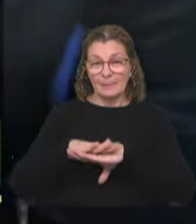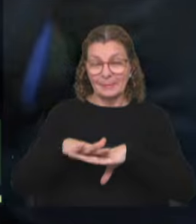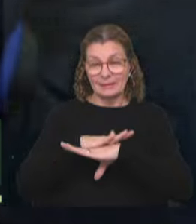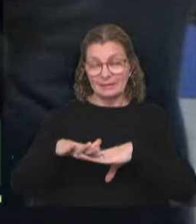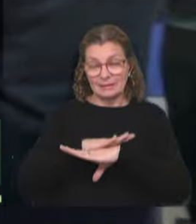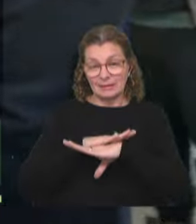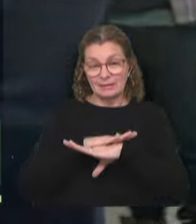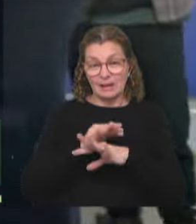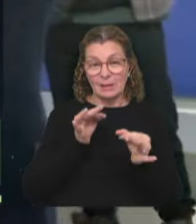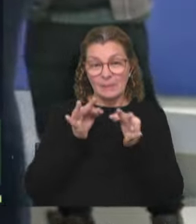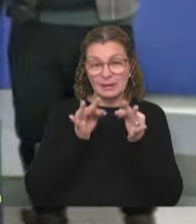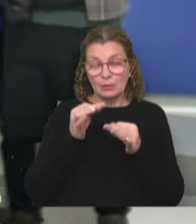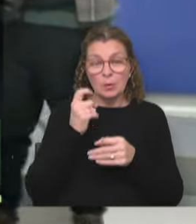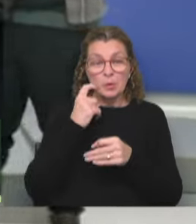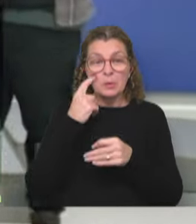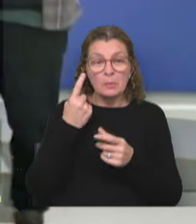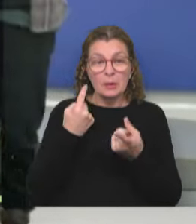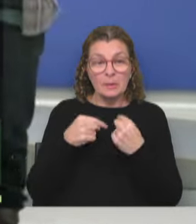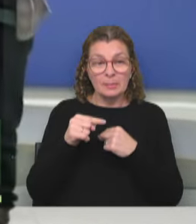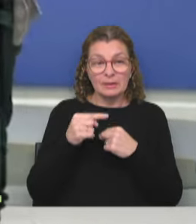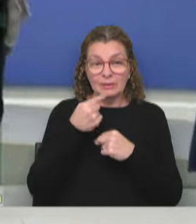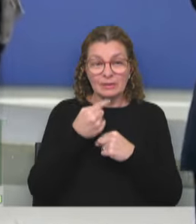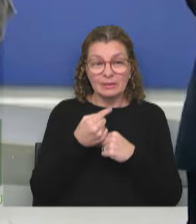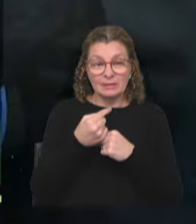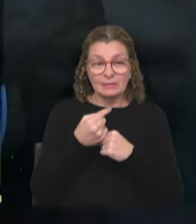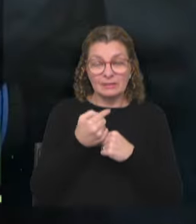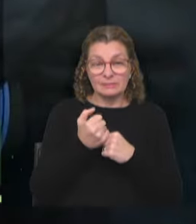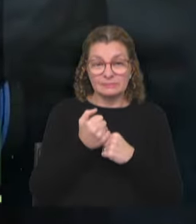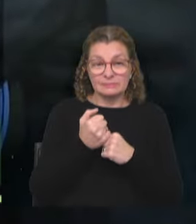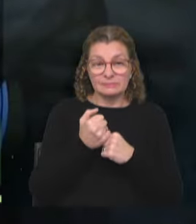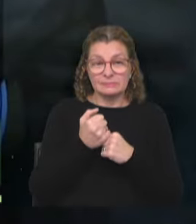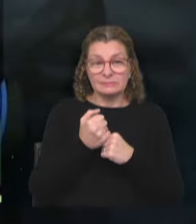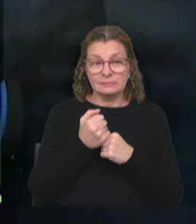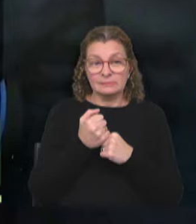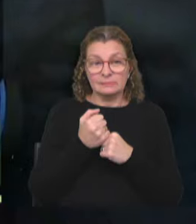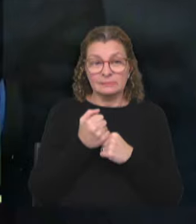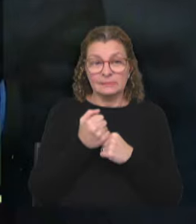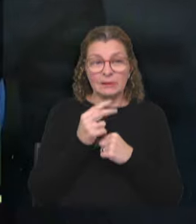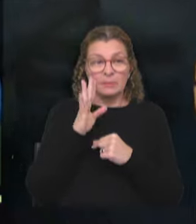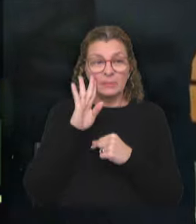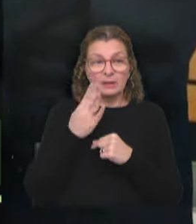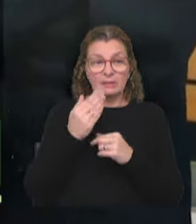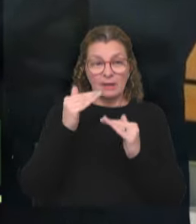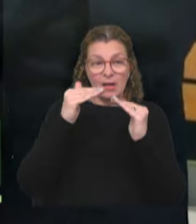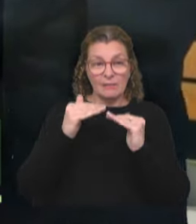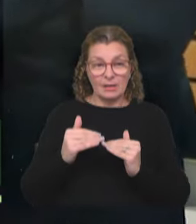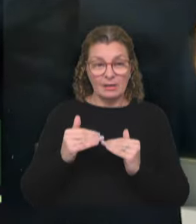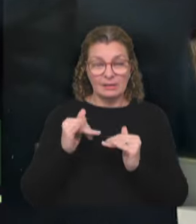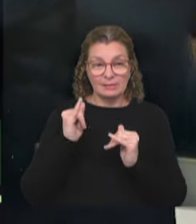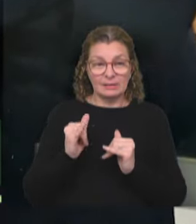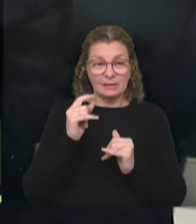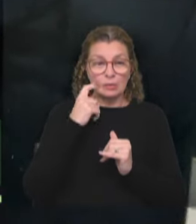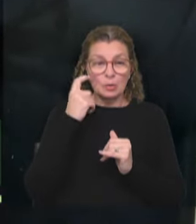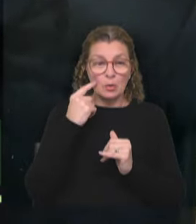en estos números, a pesar de que, dicen desde la cartera, hay una tendencia a la baja en los números